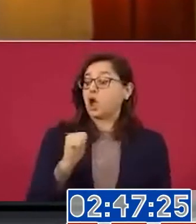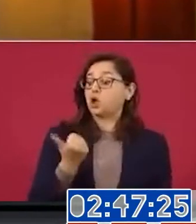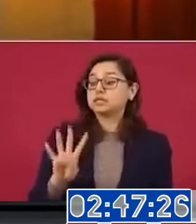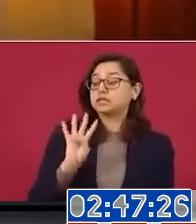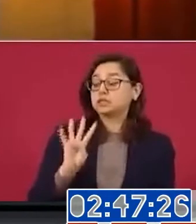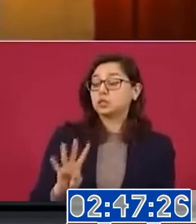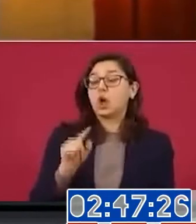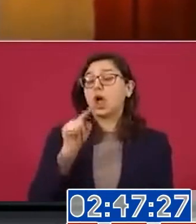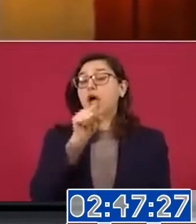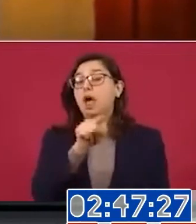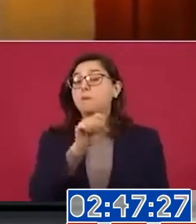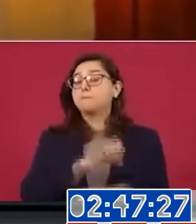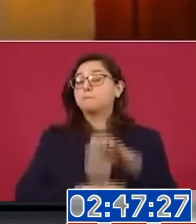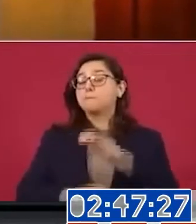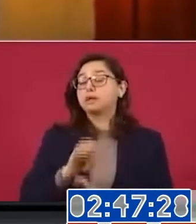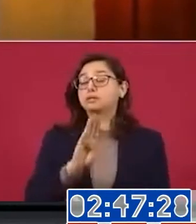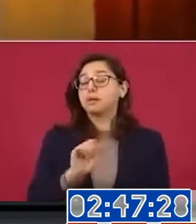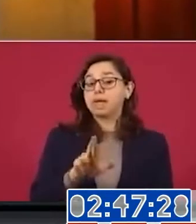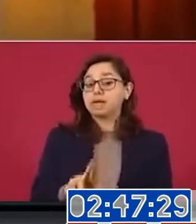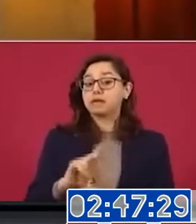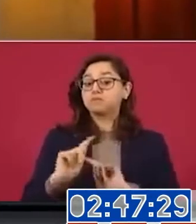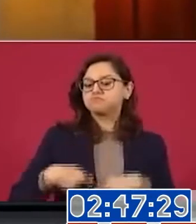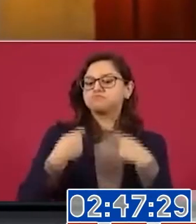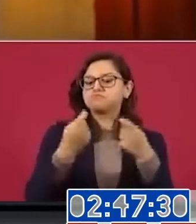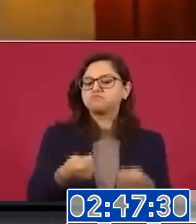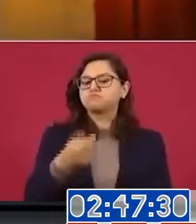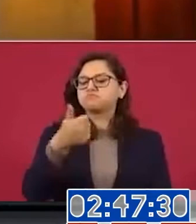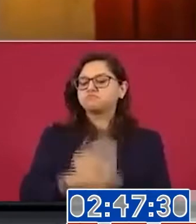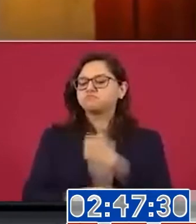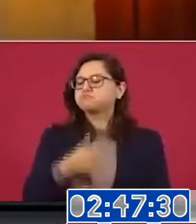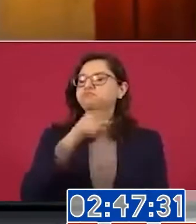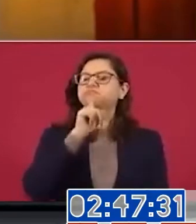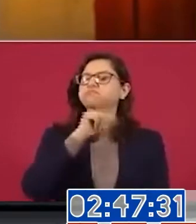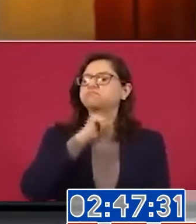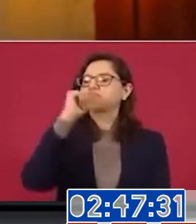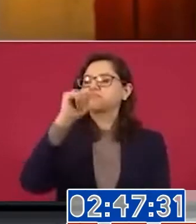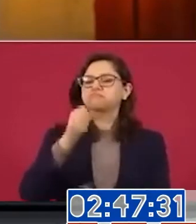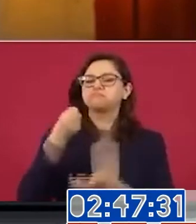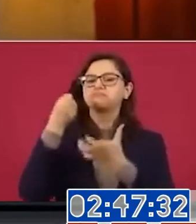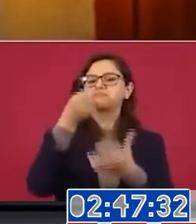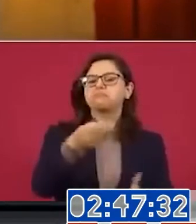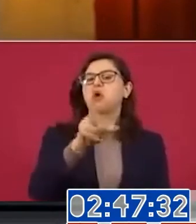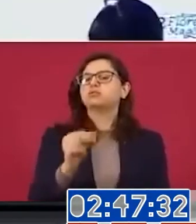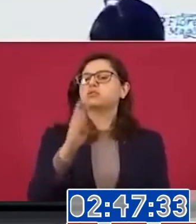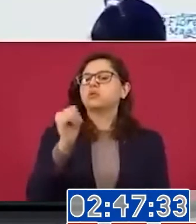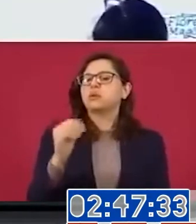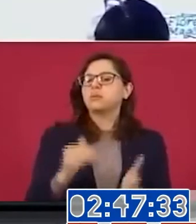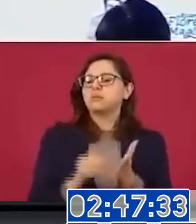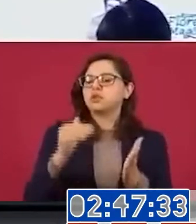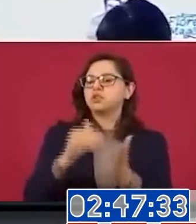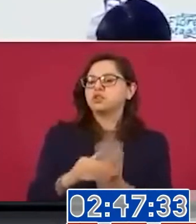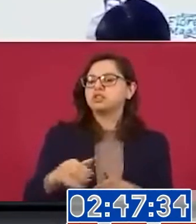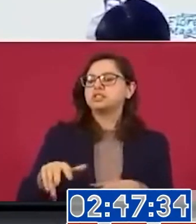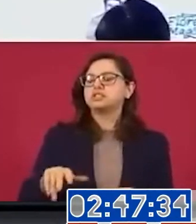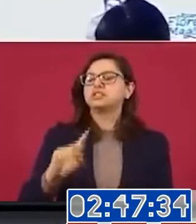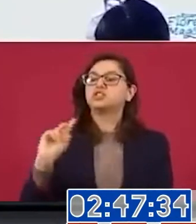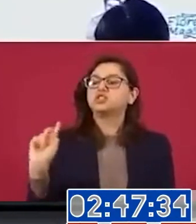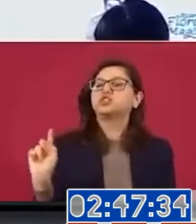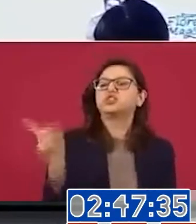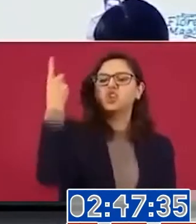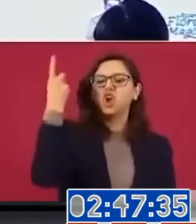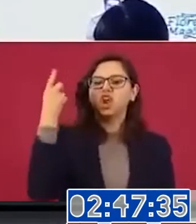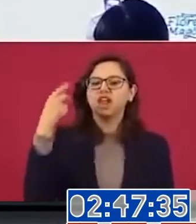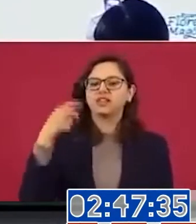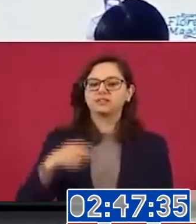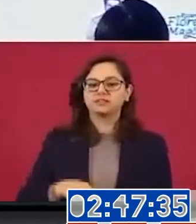a eso. Así que se viene abajo el argumento de Kate Schilling de que él no sabía que la casa la hubiera rentado el